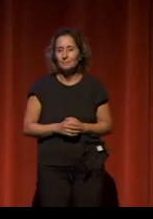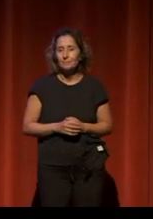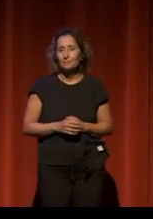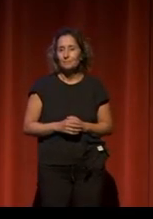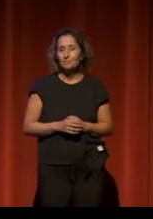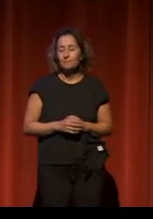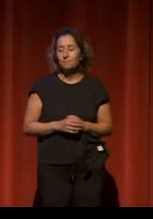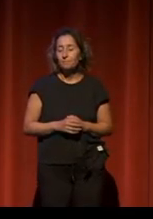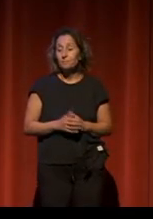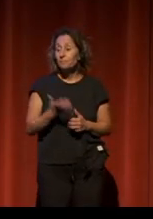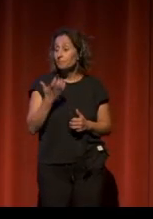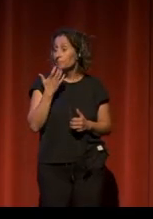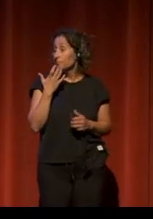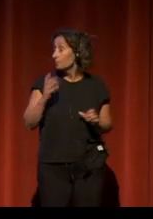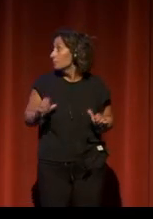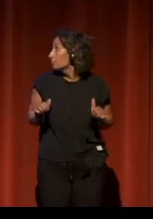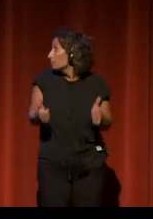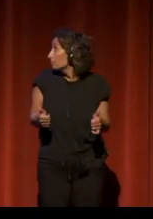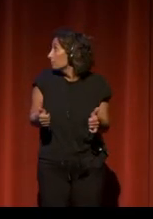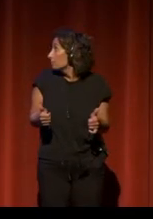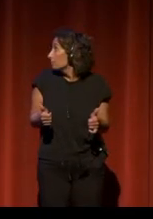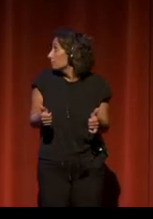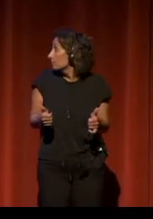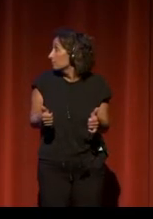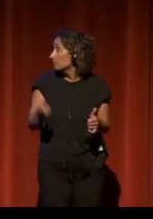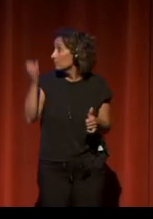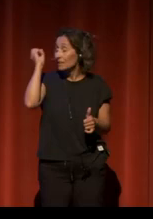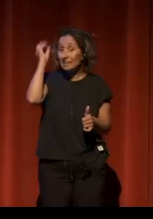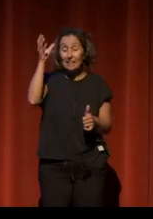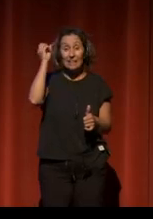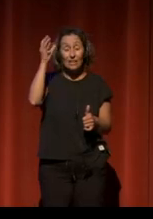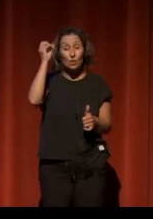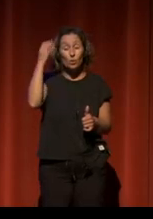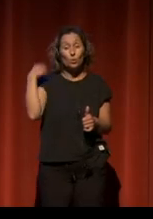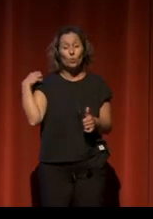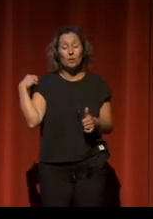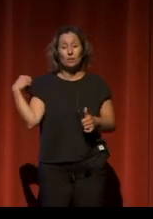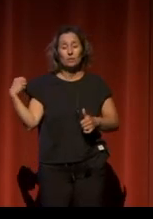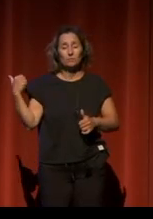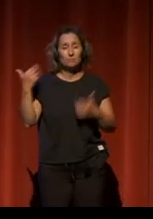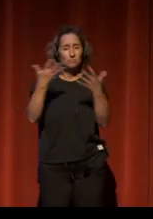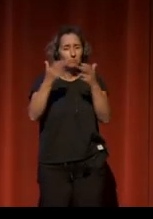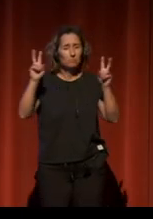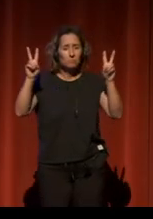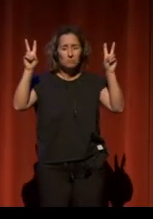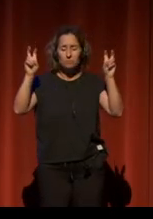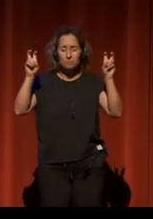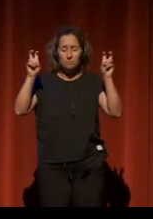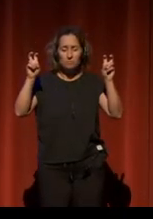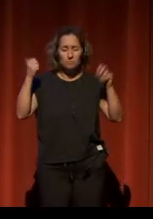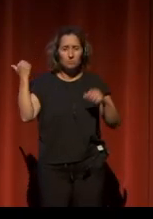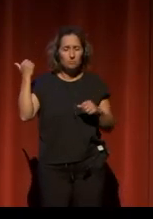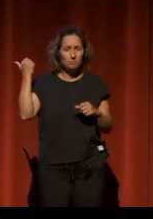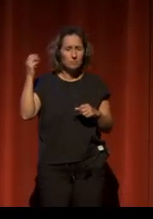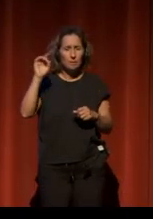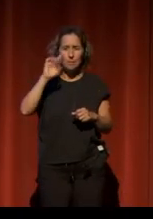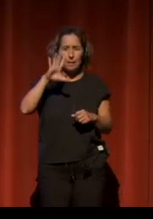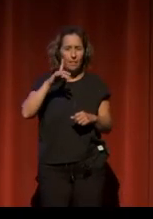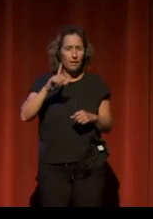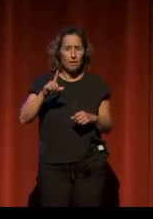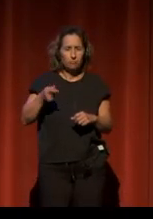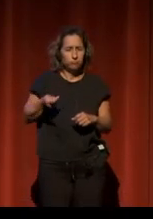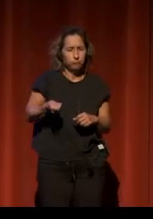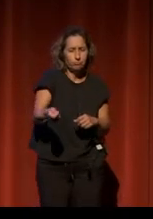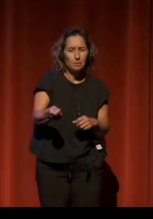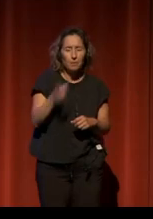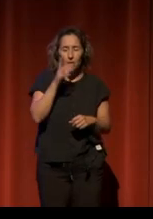comienzo casi siempre conferencias con esta idea de han que me parece muy provocadora pero también